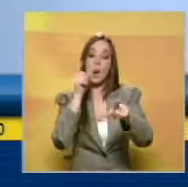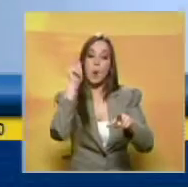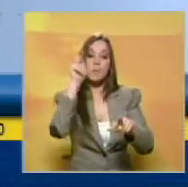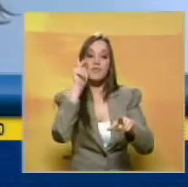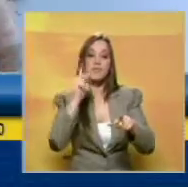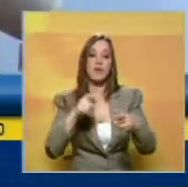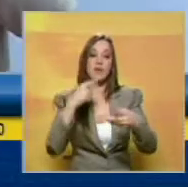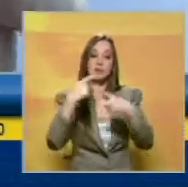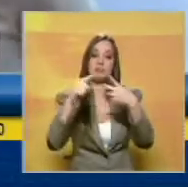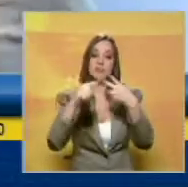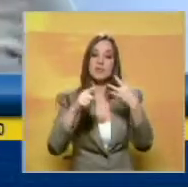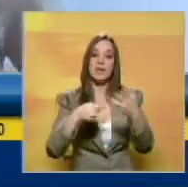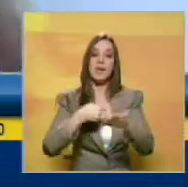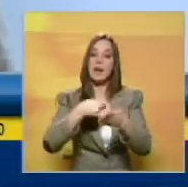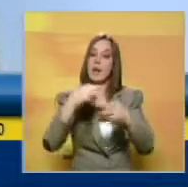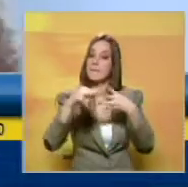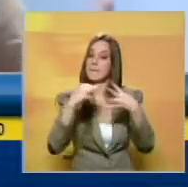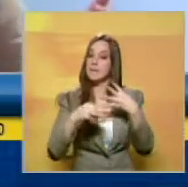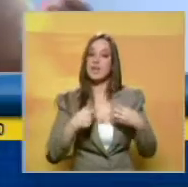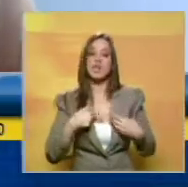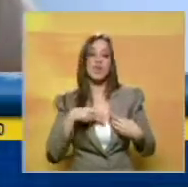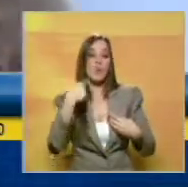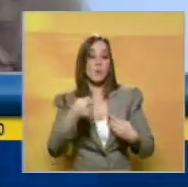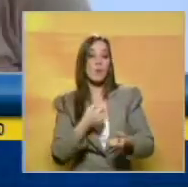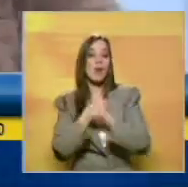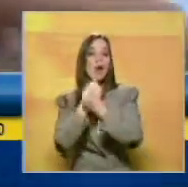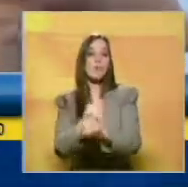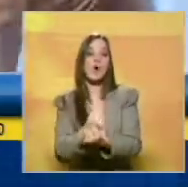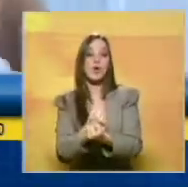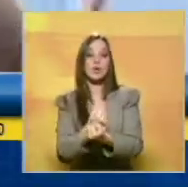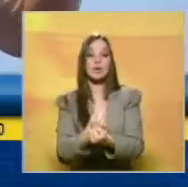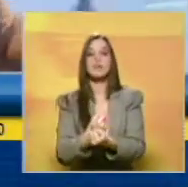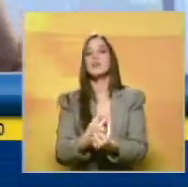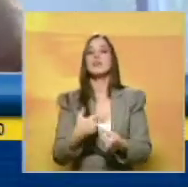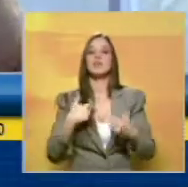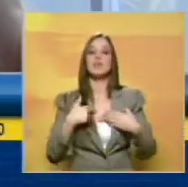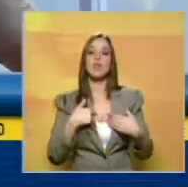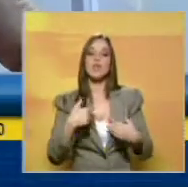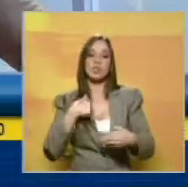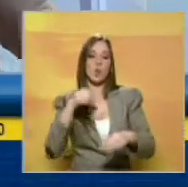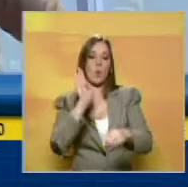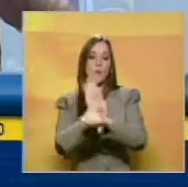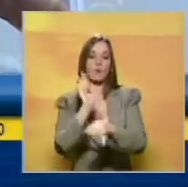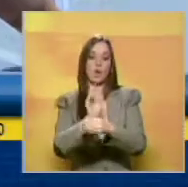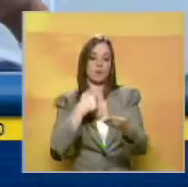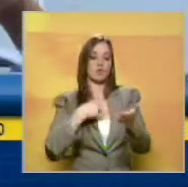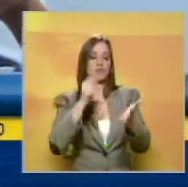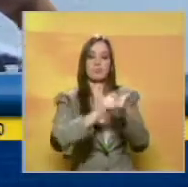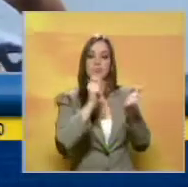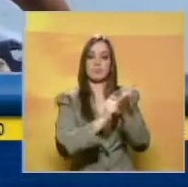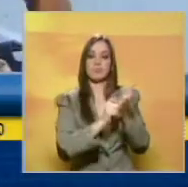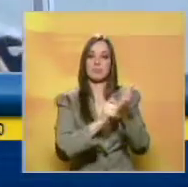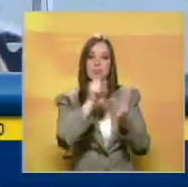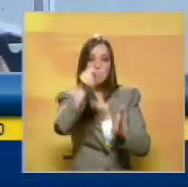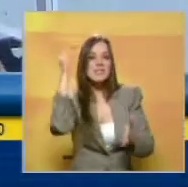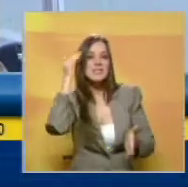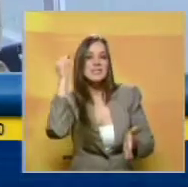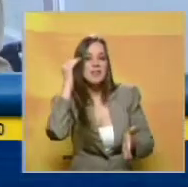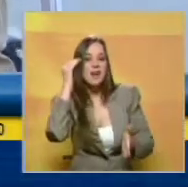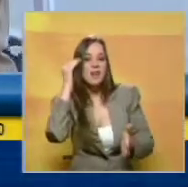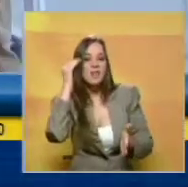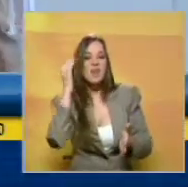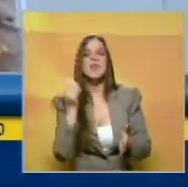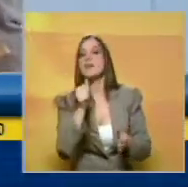darle amor. Y si me sacan buenas notas, mire, yo los protejo. ¿De quién los protejo? Pues de mí,